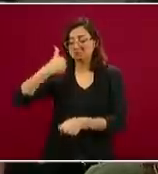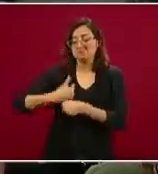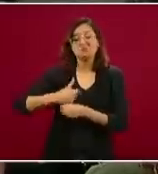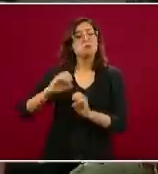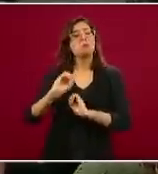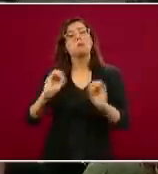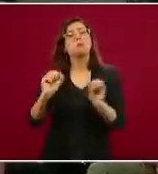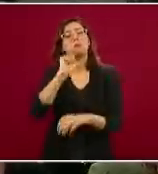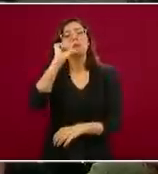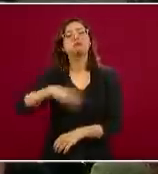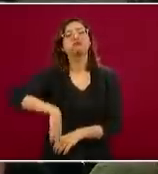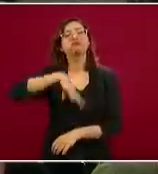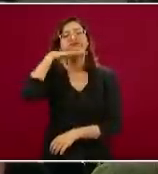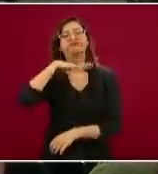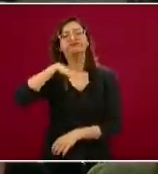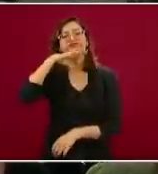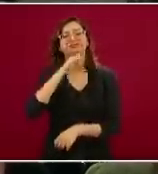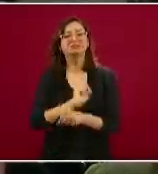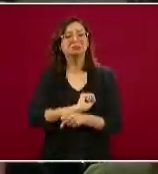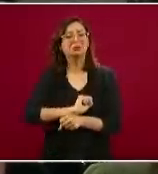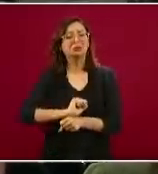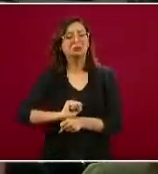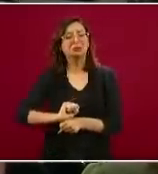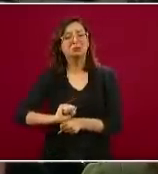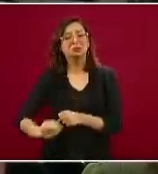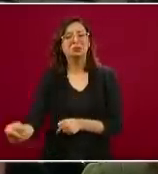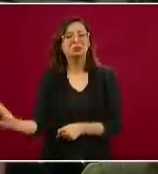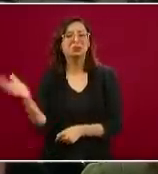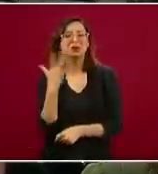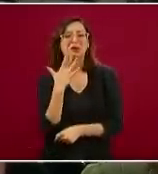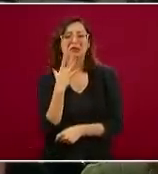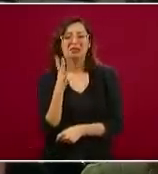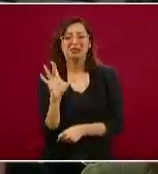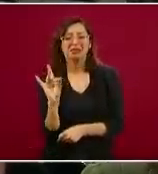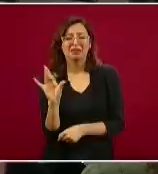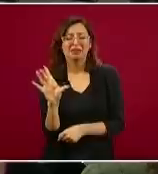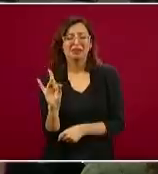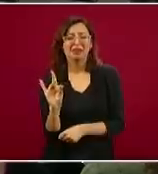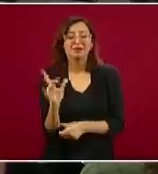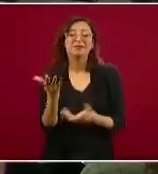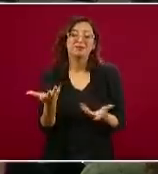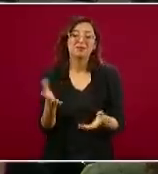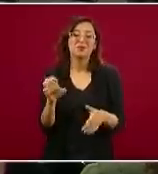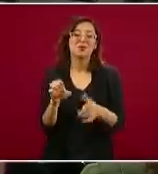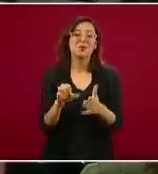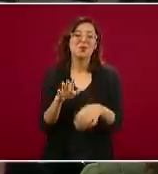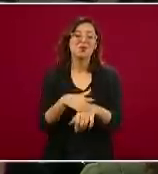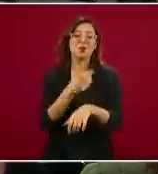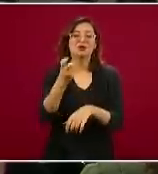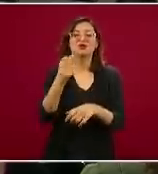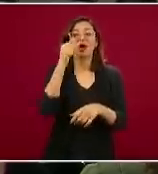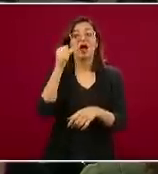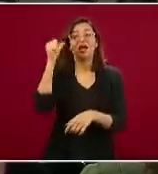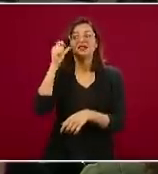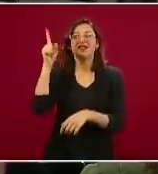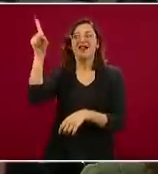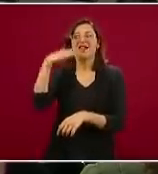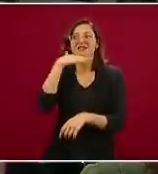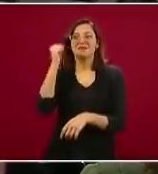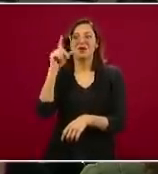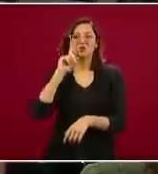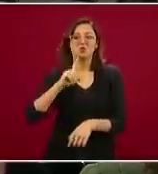tengamos. Esto precisamente hace sentido de lo que declaró ayer la canciller alemana Angela Merkel cuando